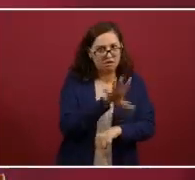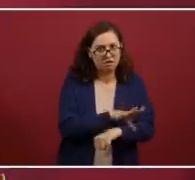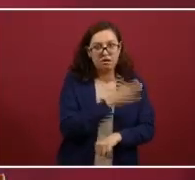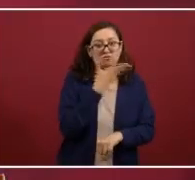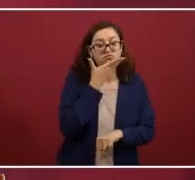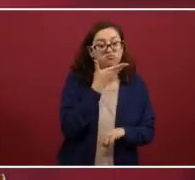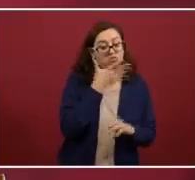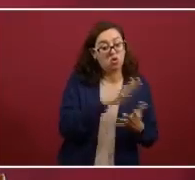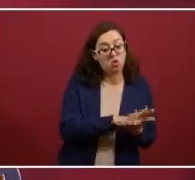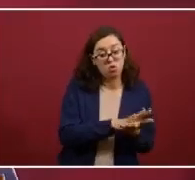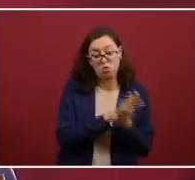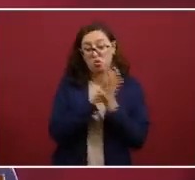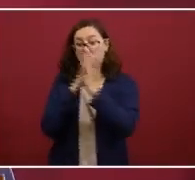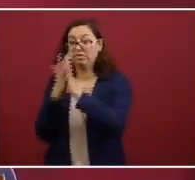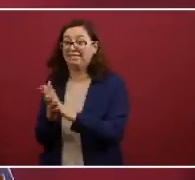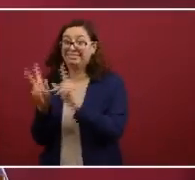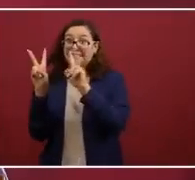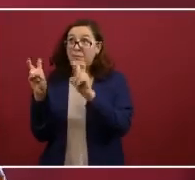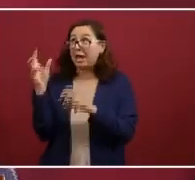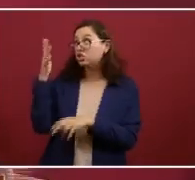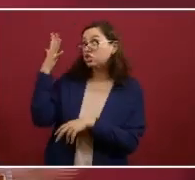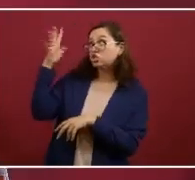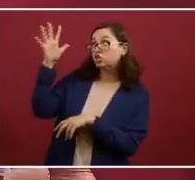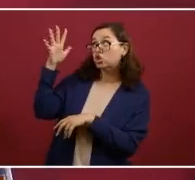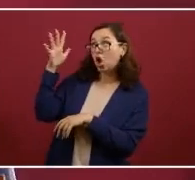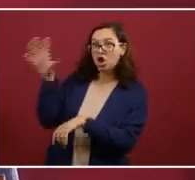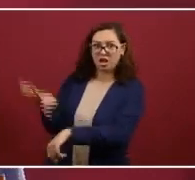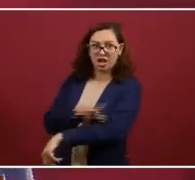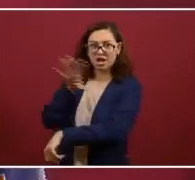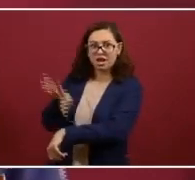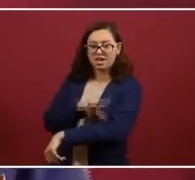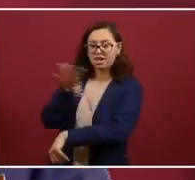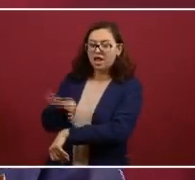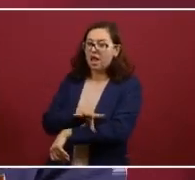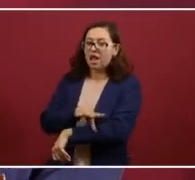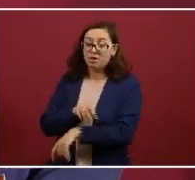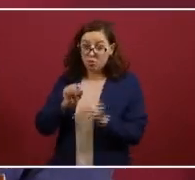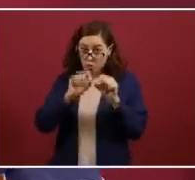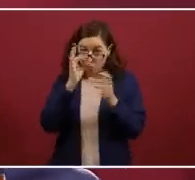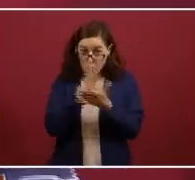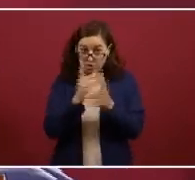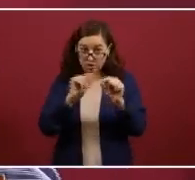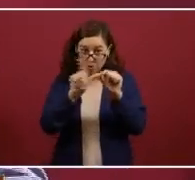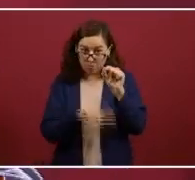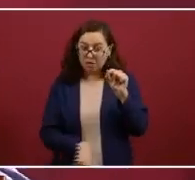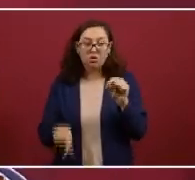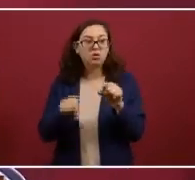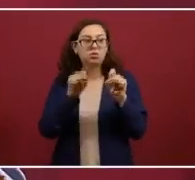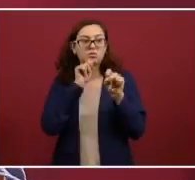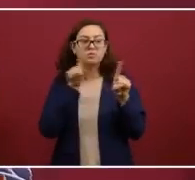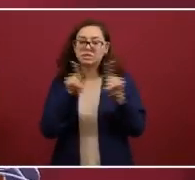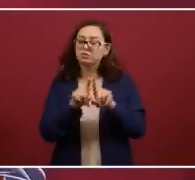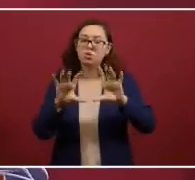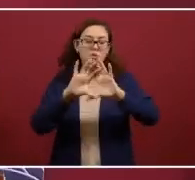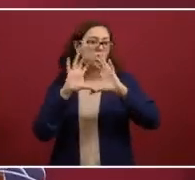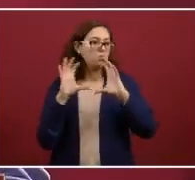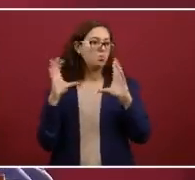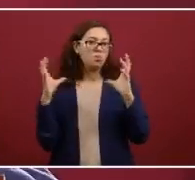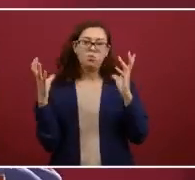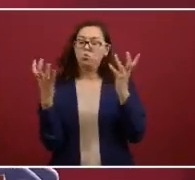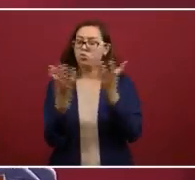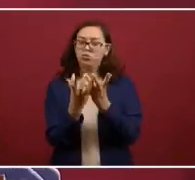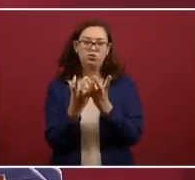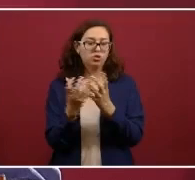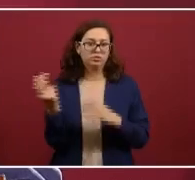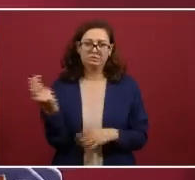nueva civilización solar es algo que está en todo el mundo, no más en México. Y efectivamente esto implica, y